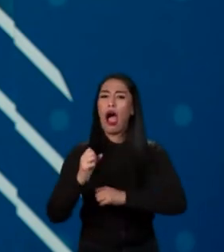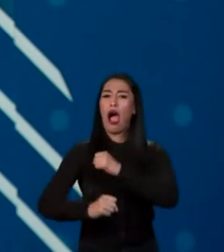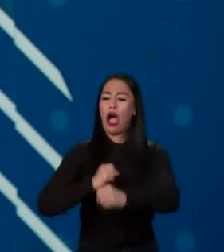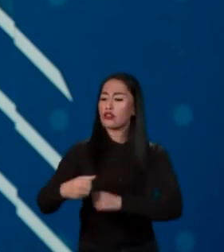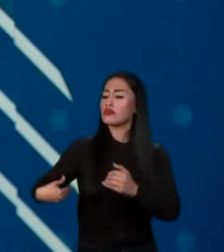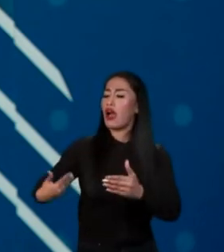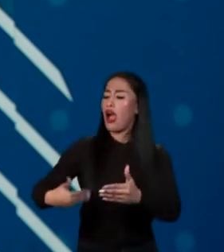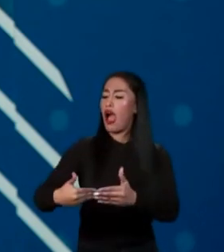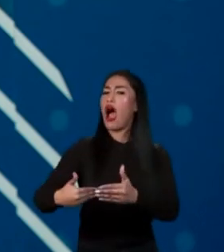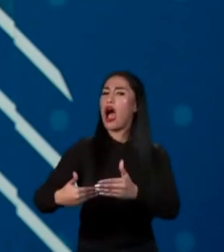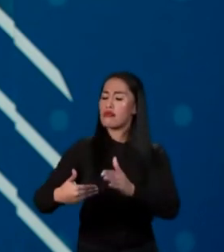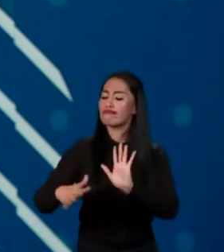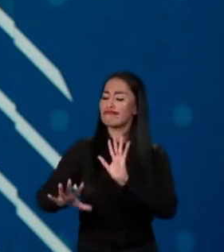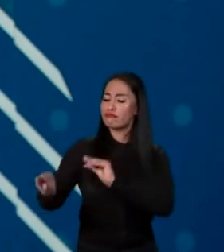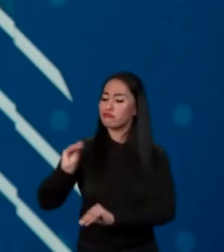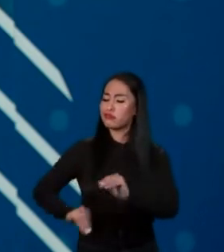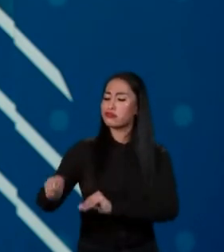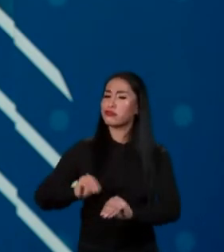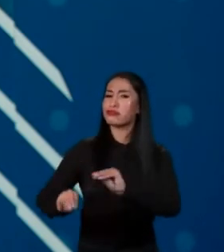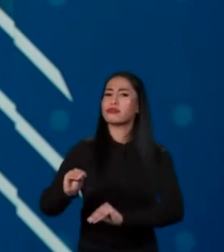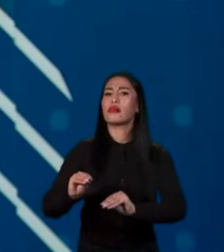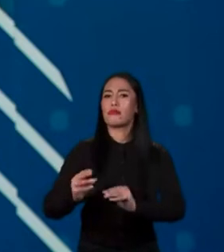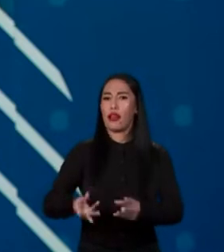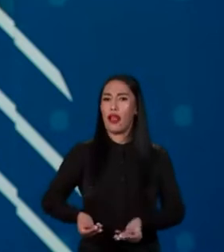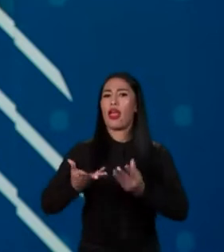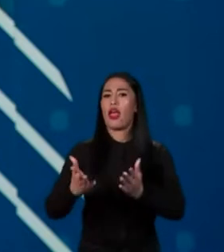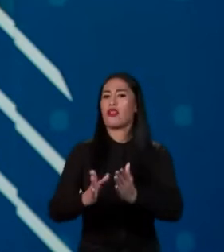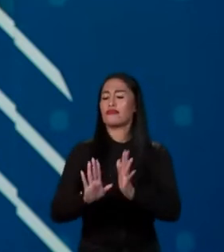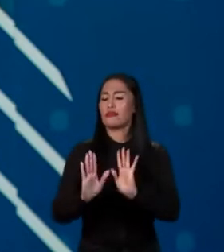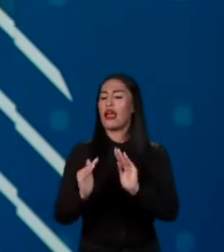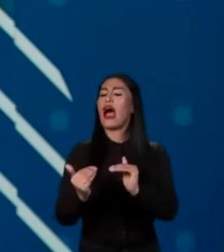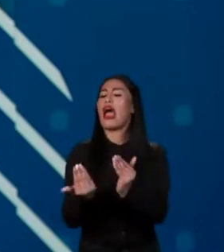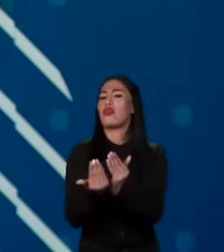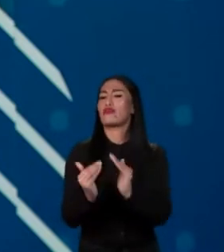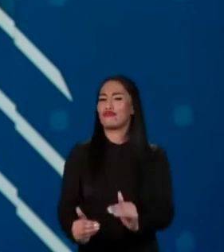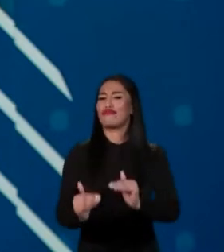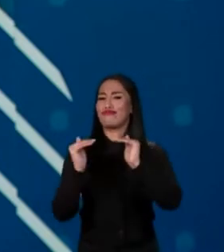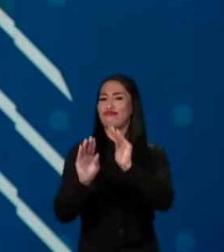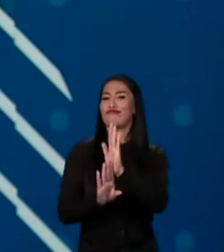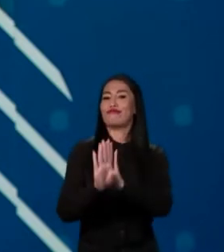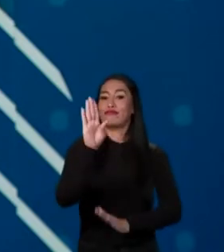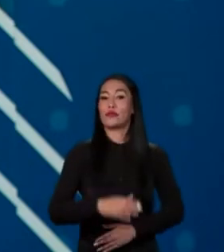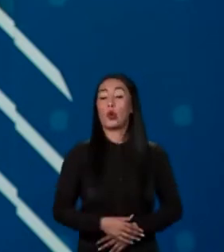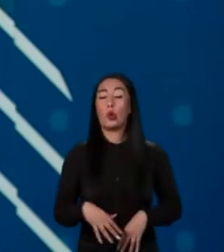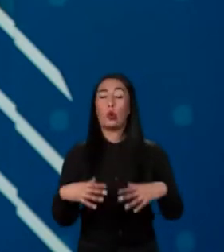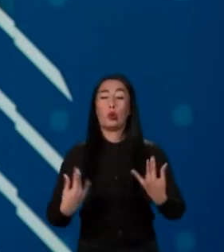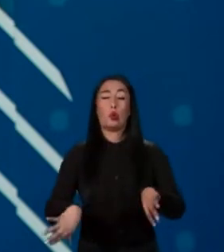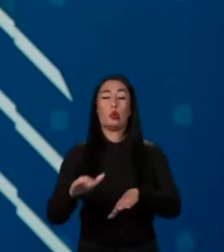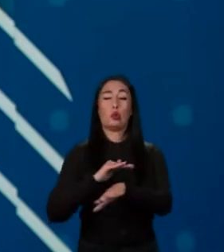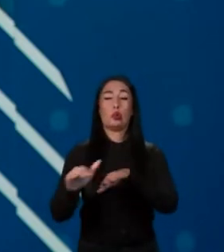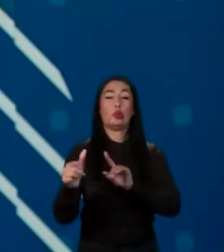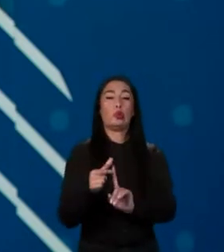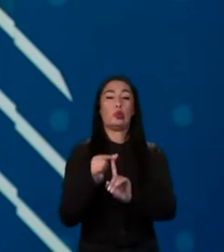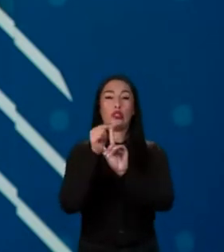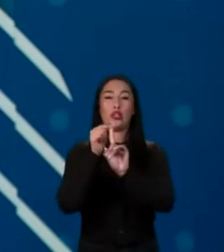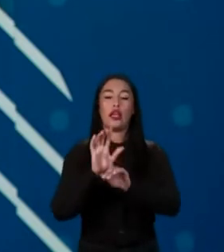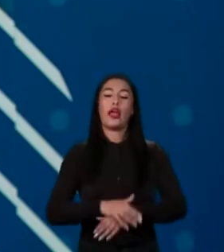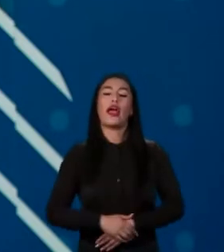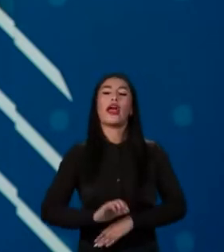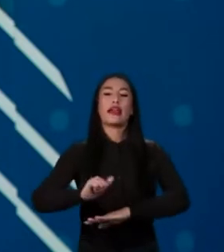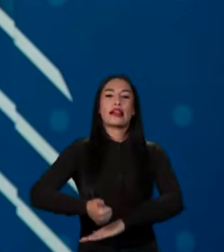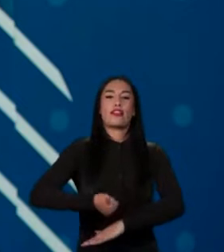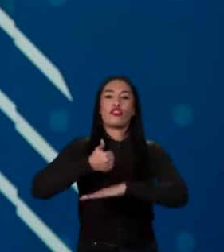a la educación superior tenemos unos invitados de lujo rectora do link